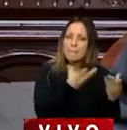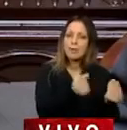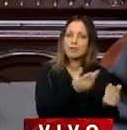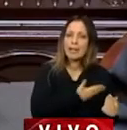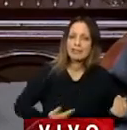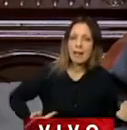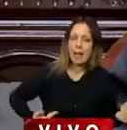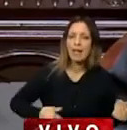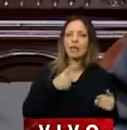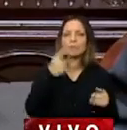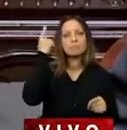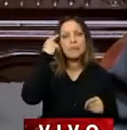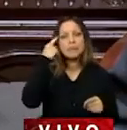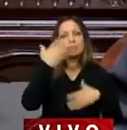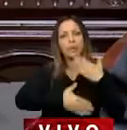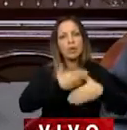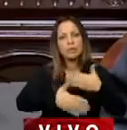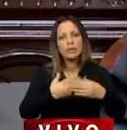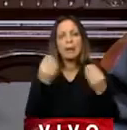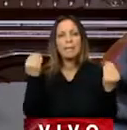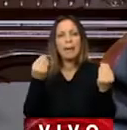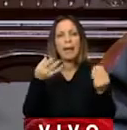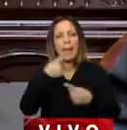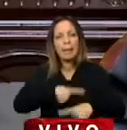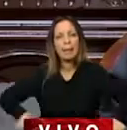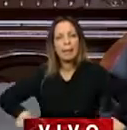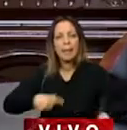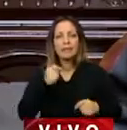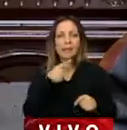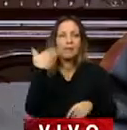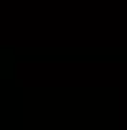actividades verdaderamente productivas para el bien común y el futuro de nuestra patria.